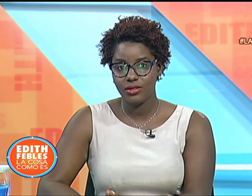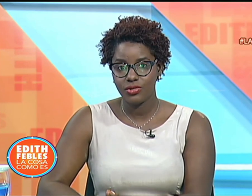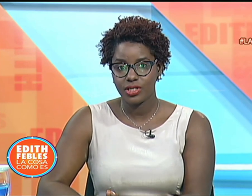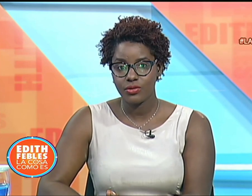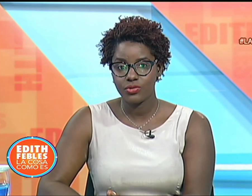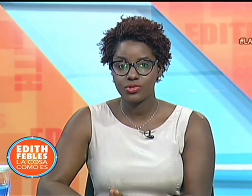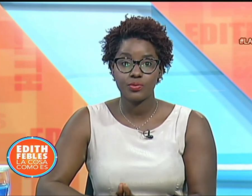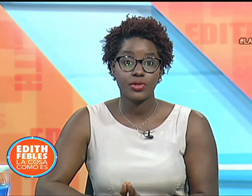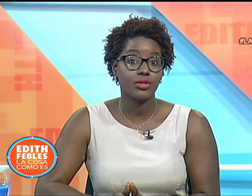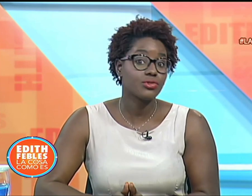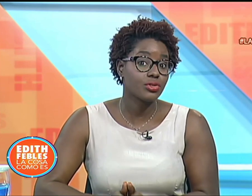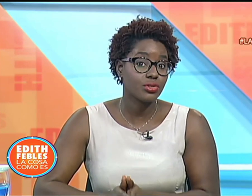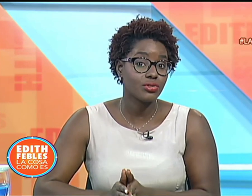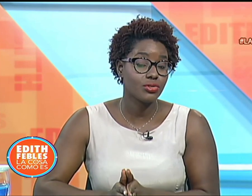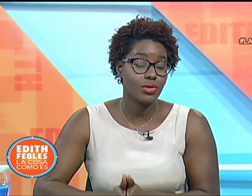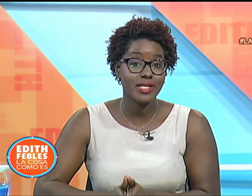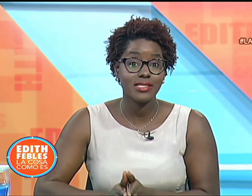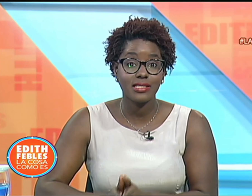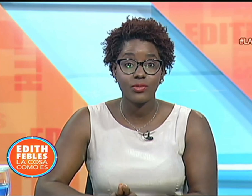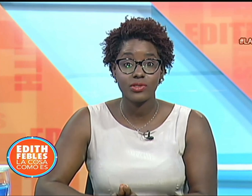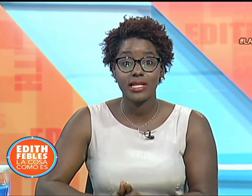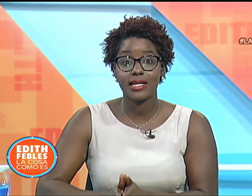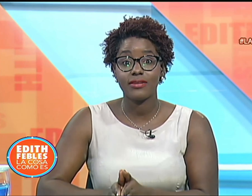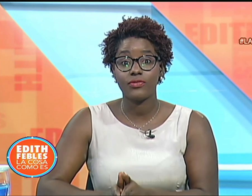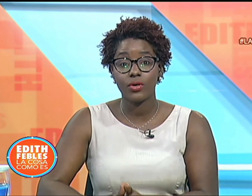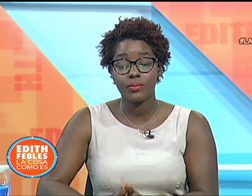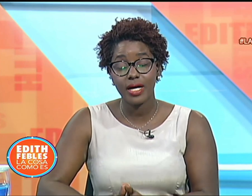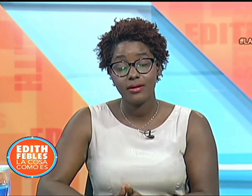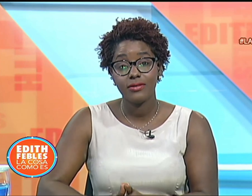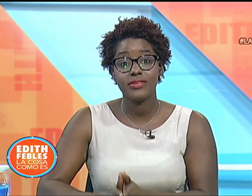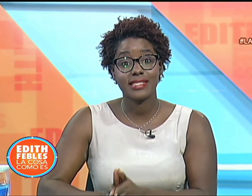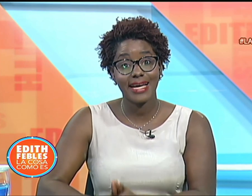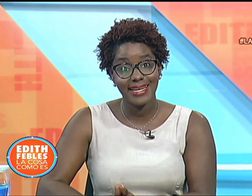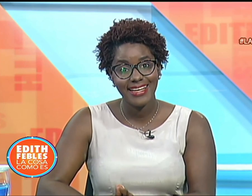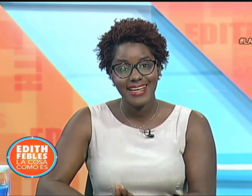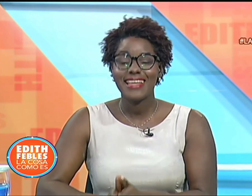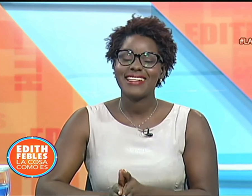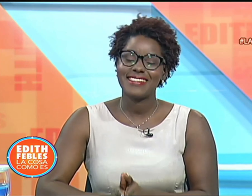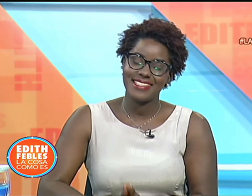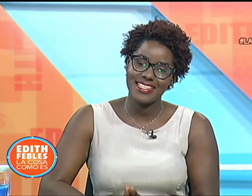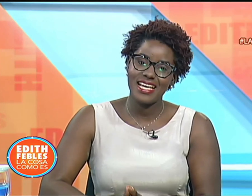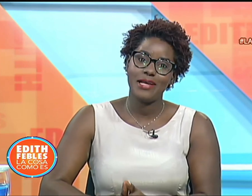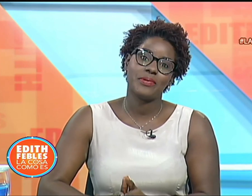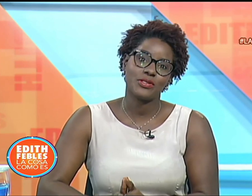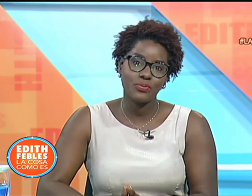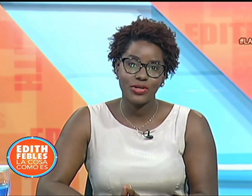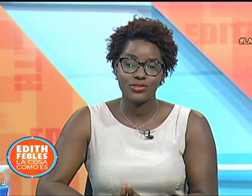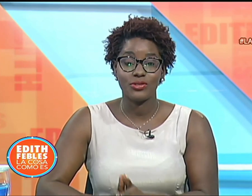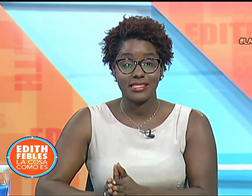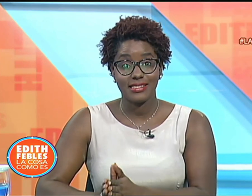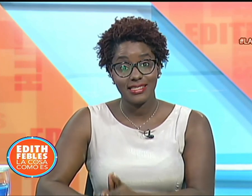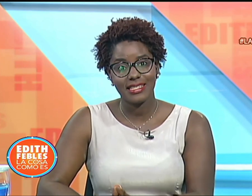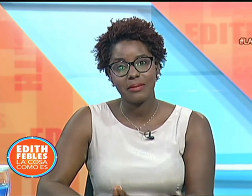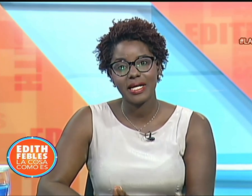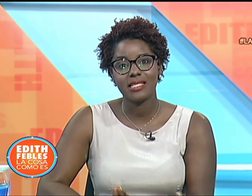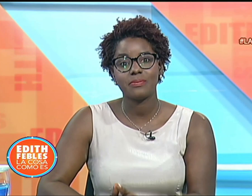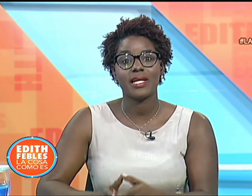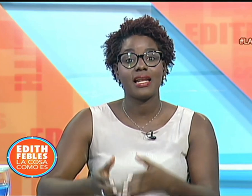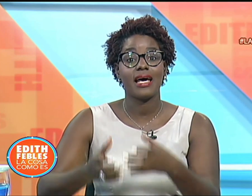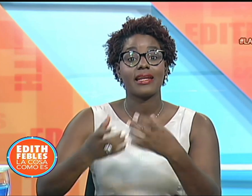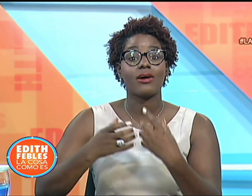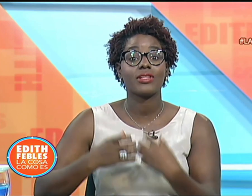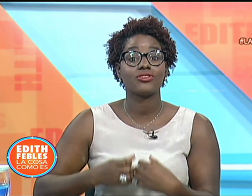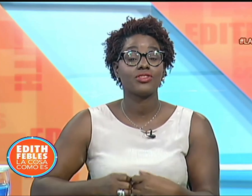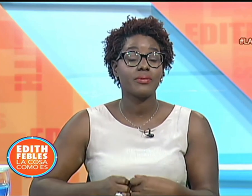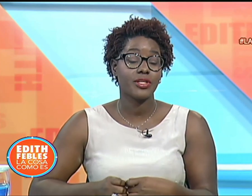a salir los recursos? Porque nosotros no hicimos la reforma fiscal que necesita el presupuesto, necesita el país para